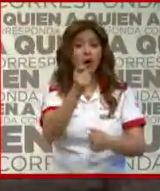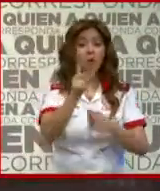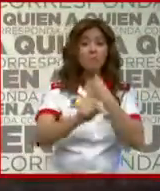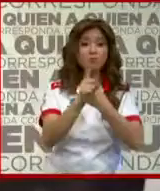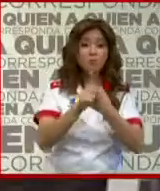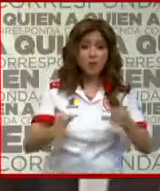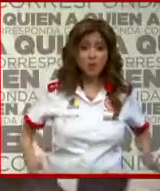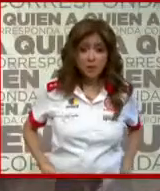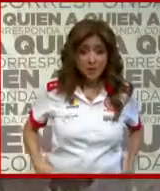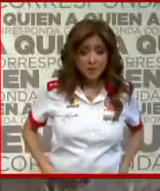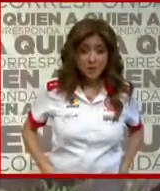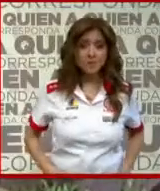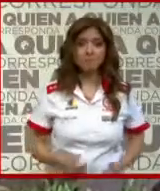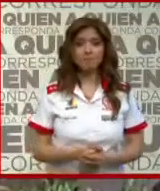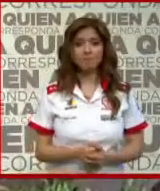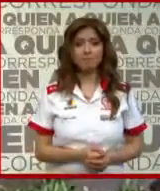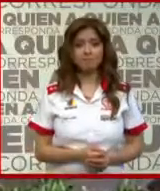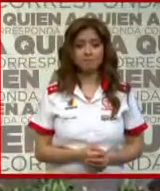Estoy luchando por ellos.